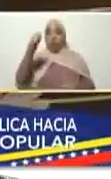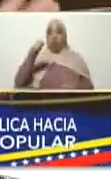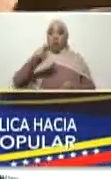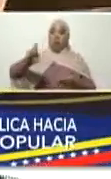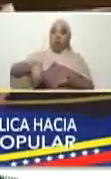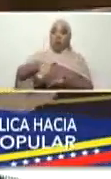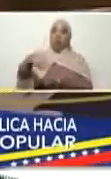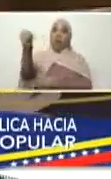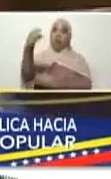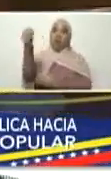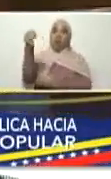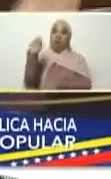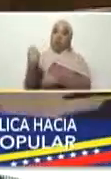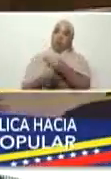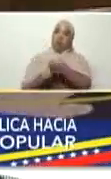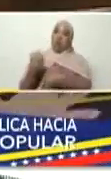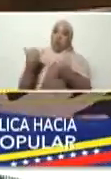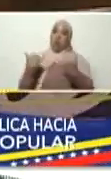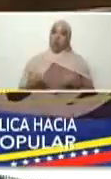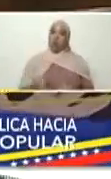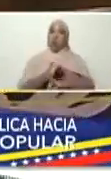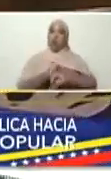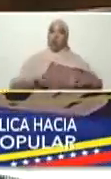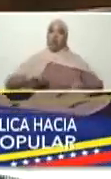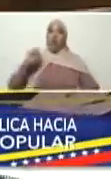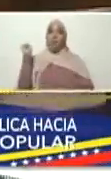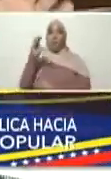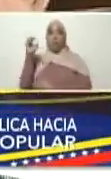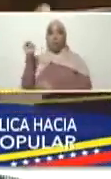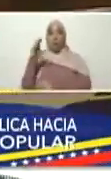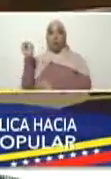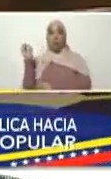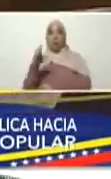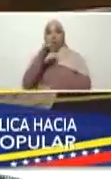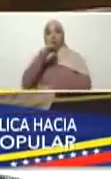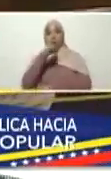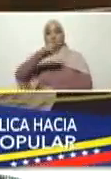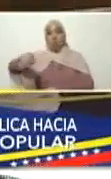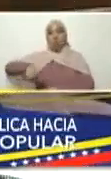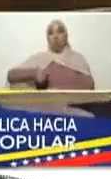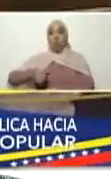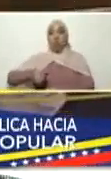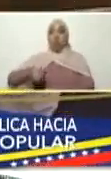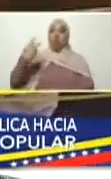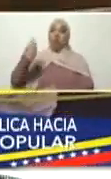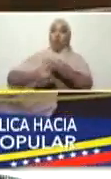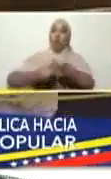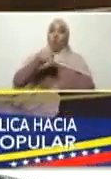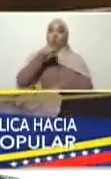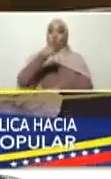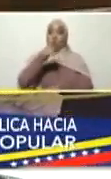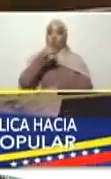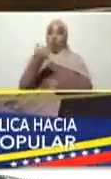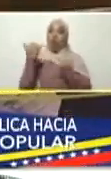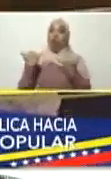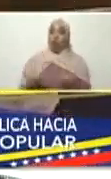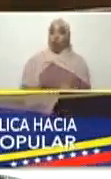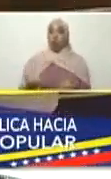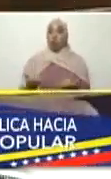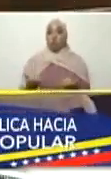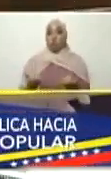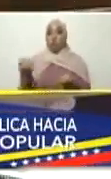y además con todo lo que es el bloque parlamentario de la patria, que es en nuestros consejos legislativos, en